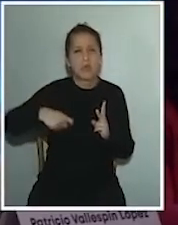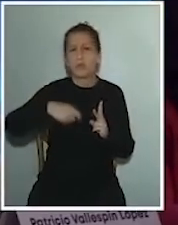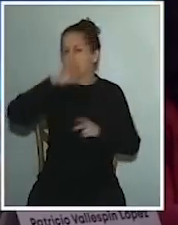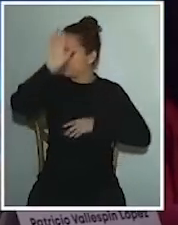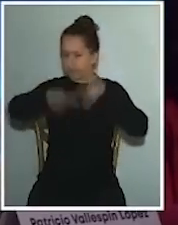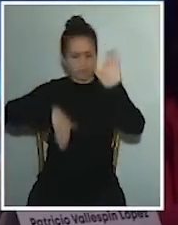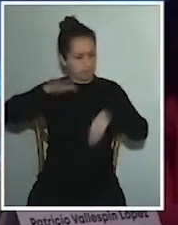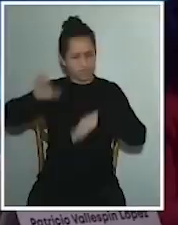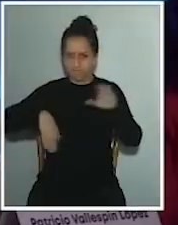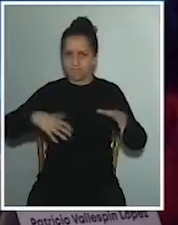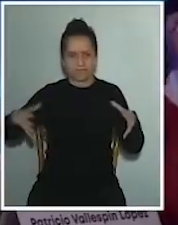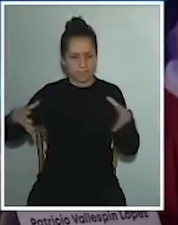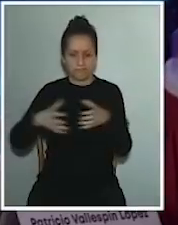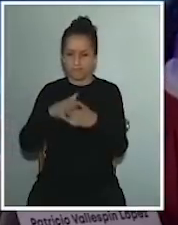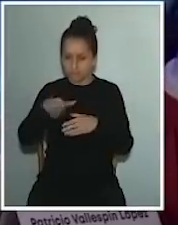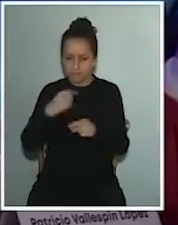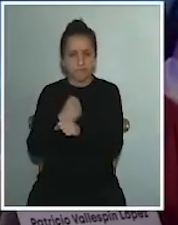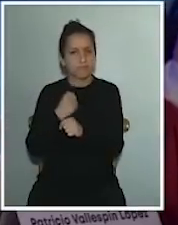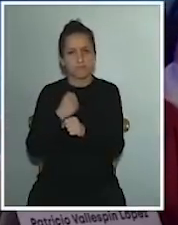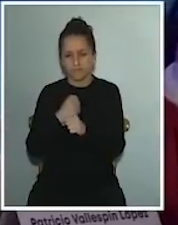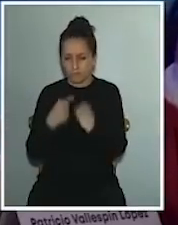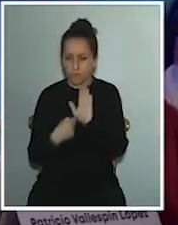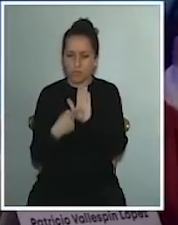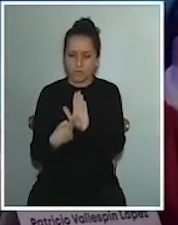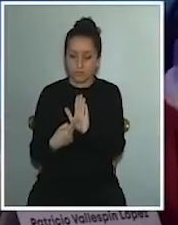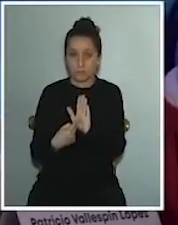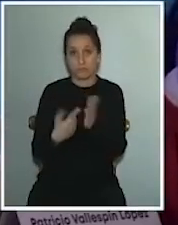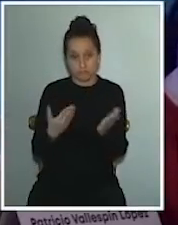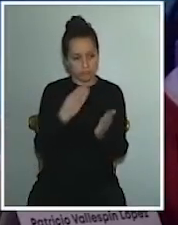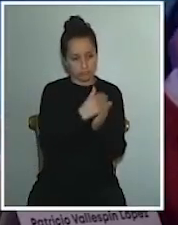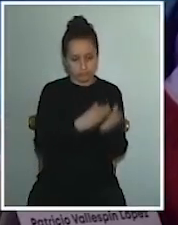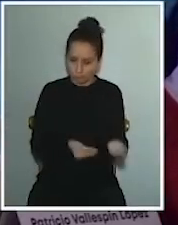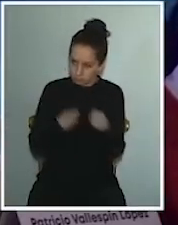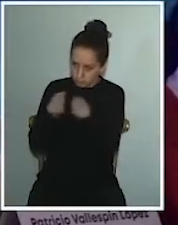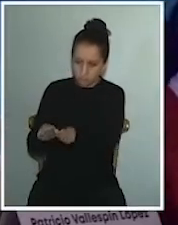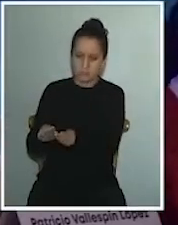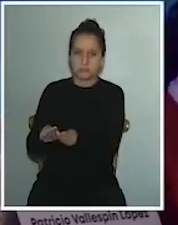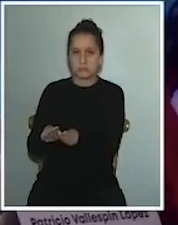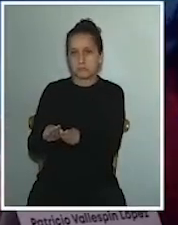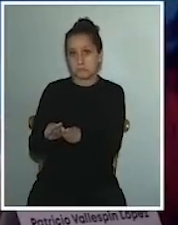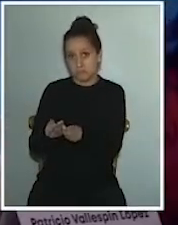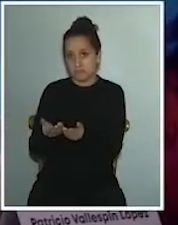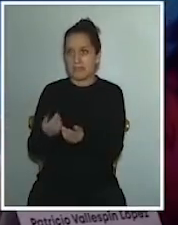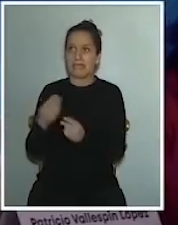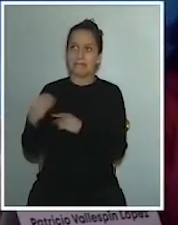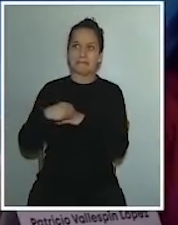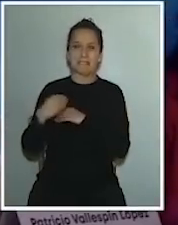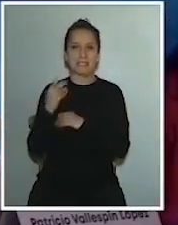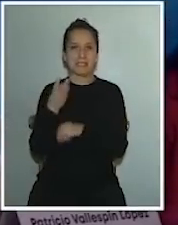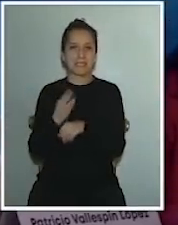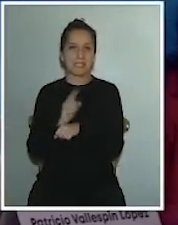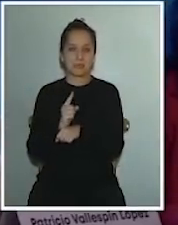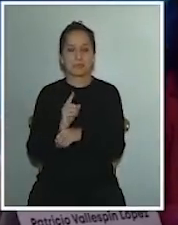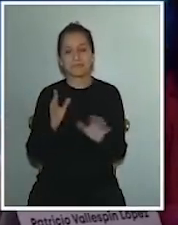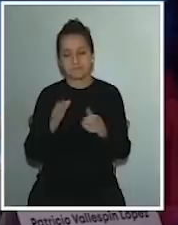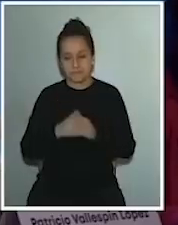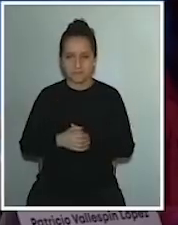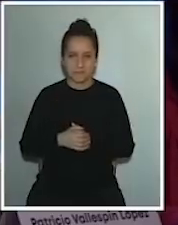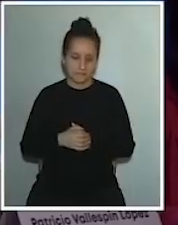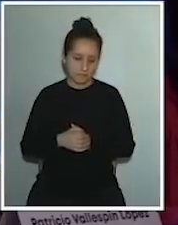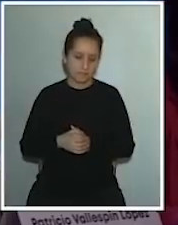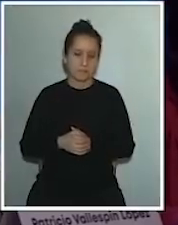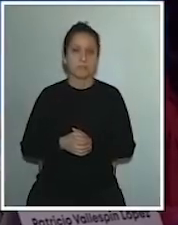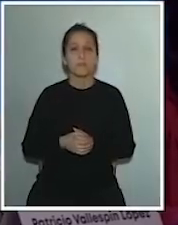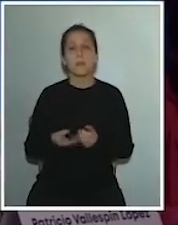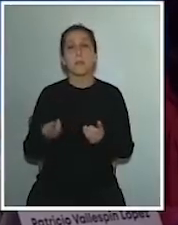a sus oficinas y les diga mire 30 segundos bueno Tenemos que tener mayor